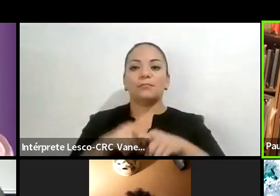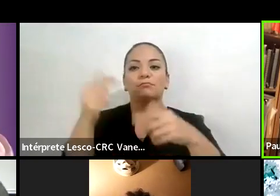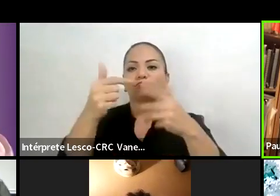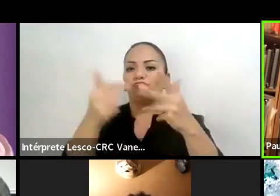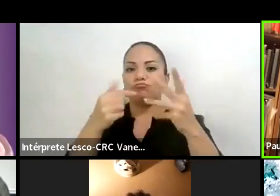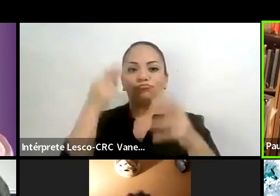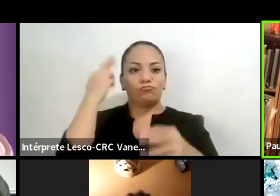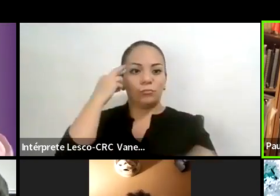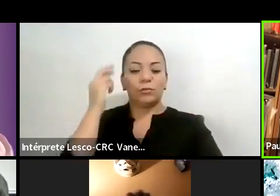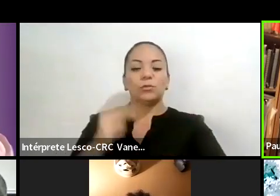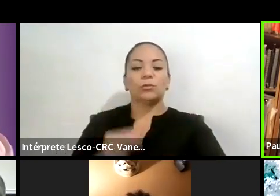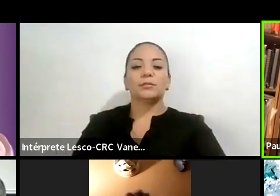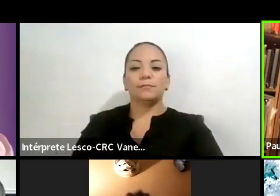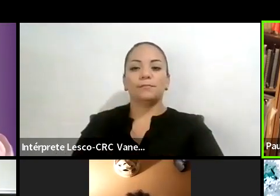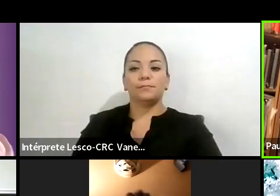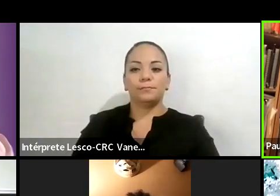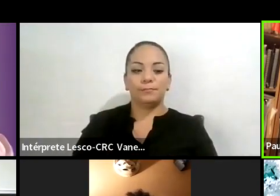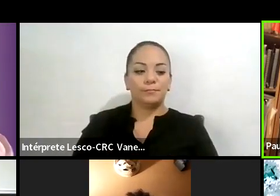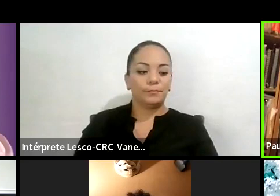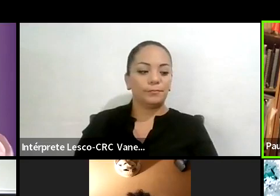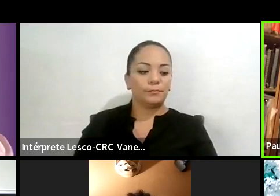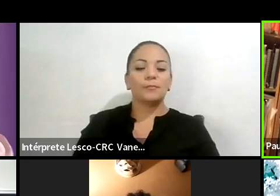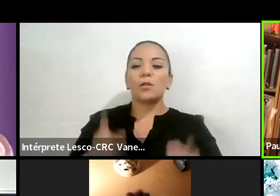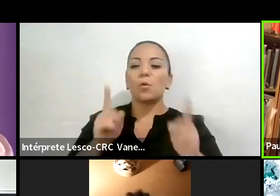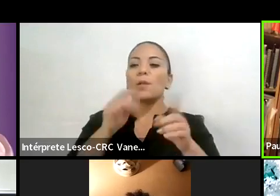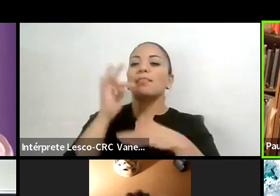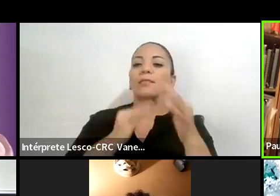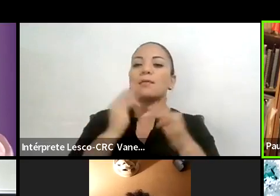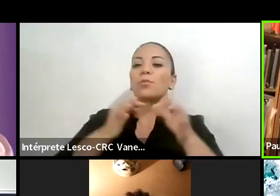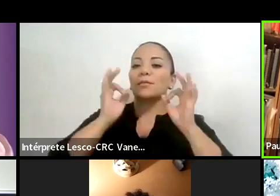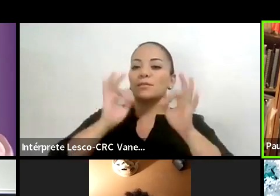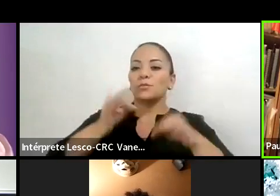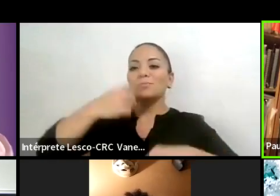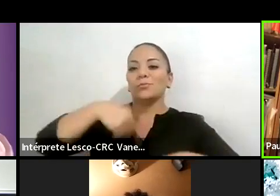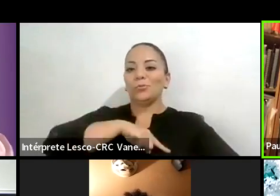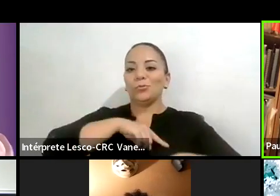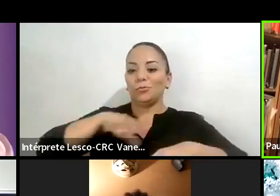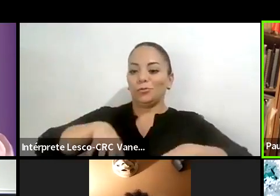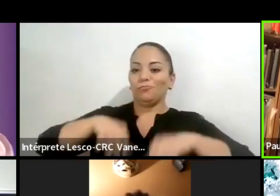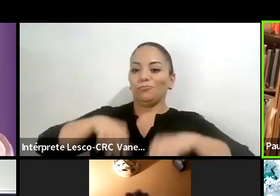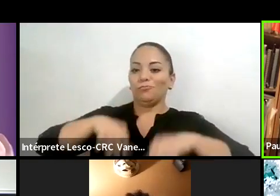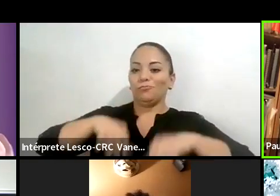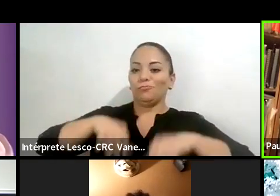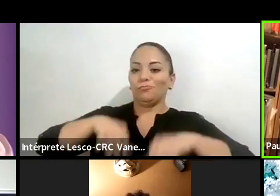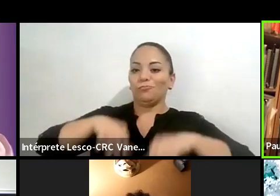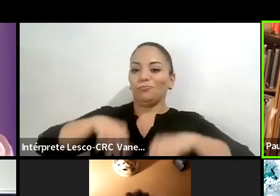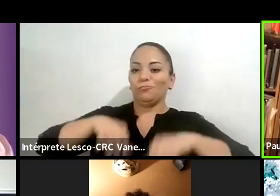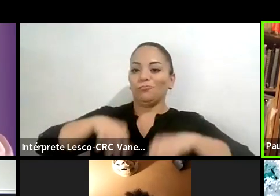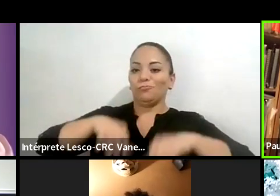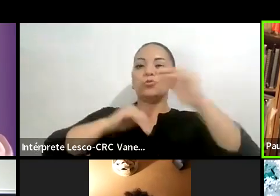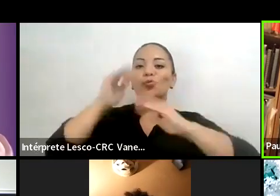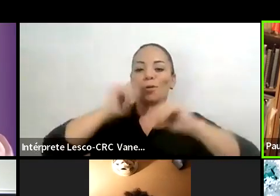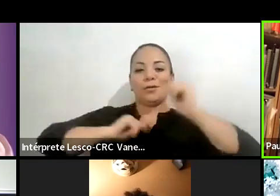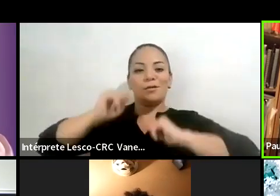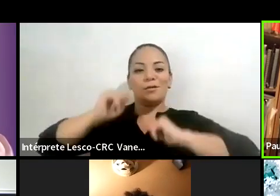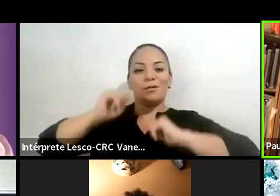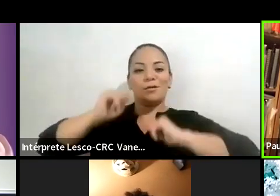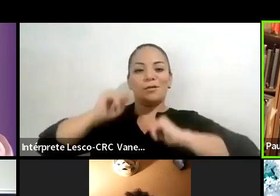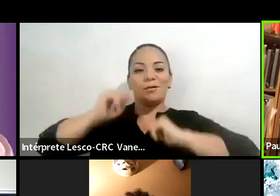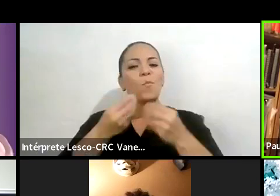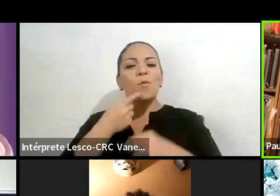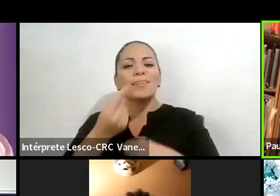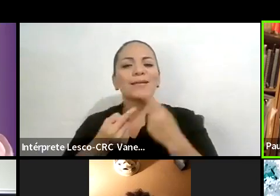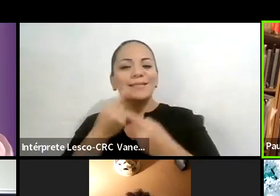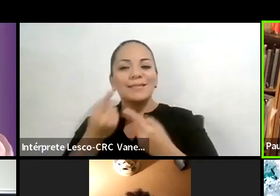reflexiones, ¿verdad? Es que qué tipo de decisiones tomamos para construir la dramaturgia, cómo lo decimos, es